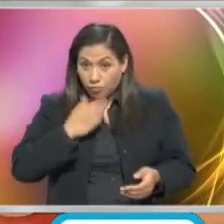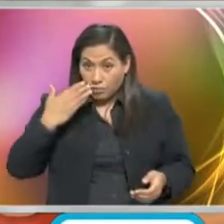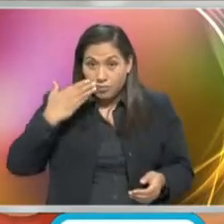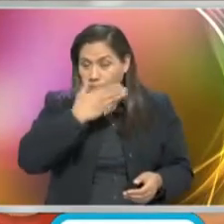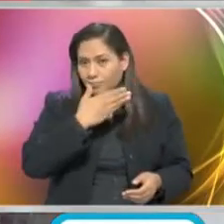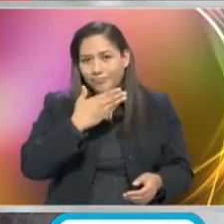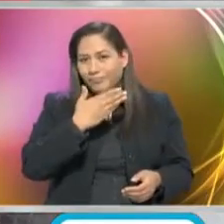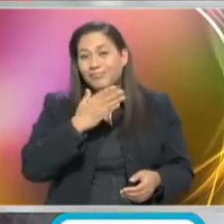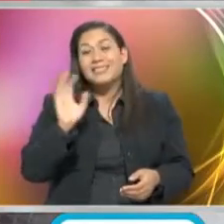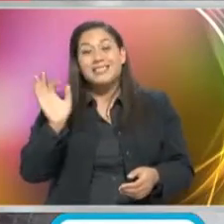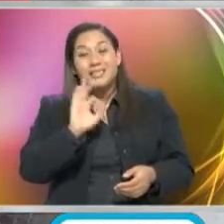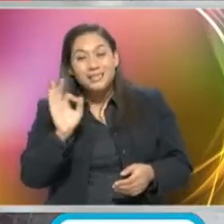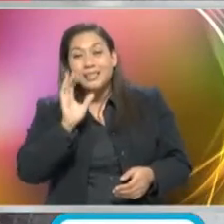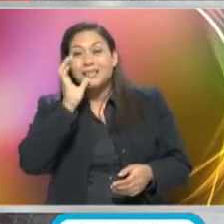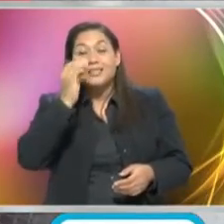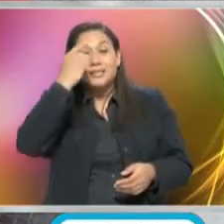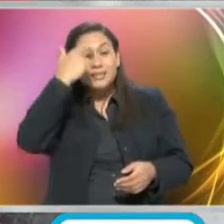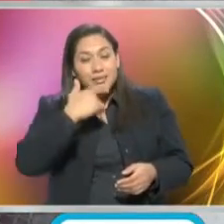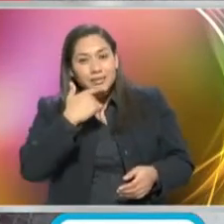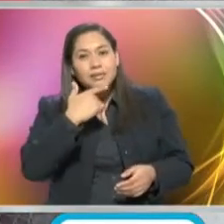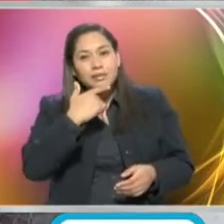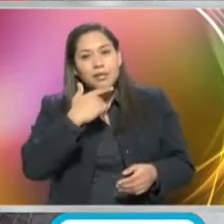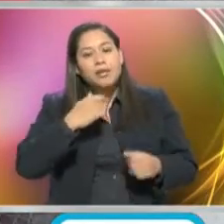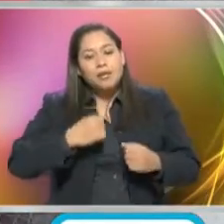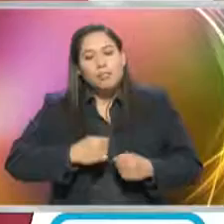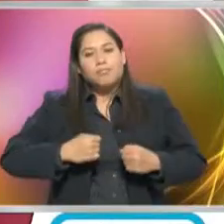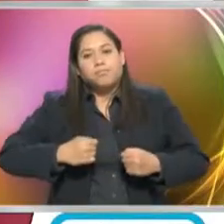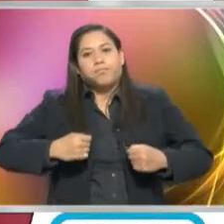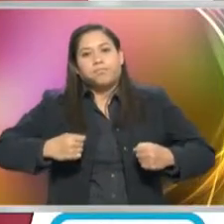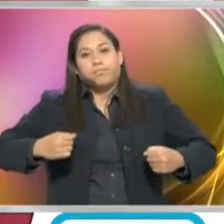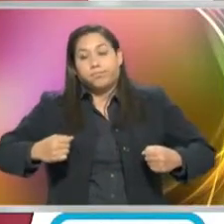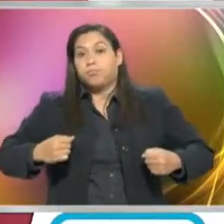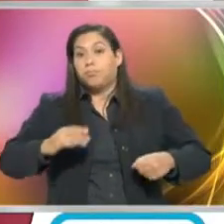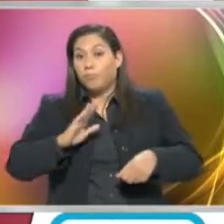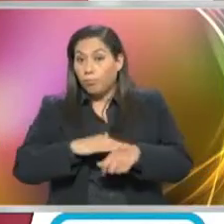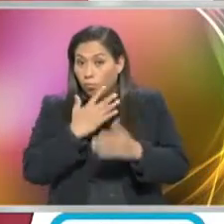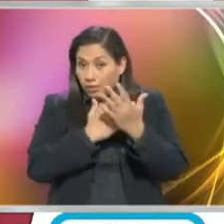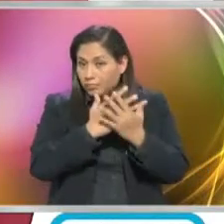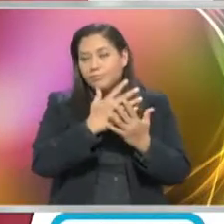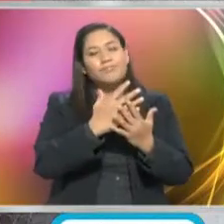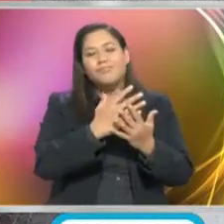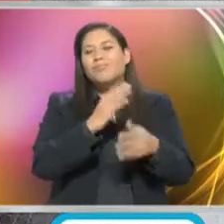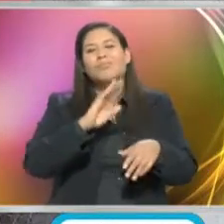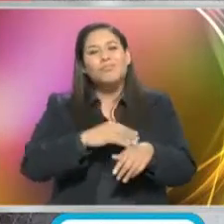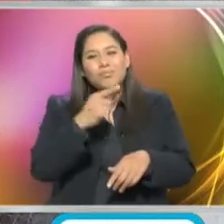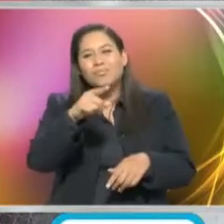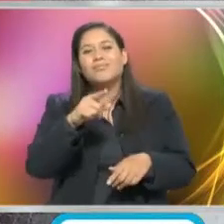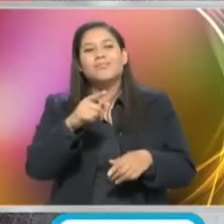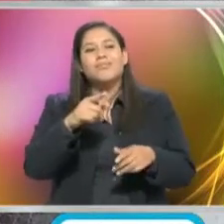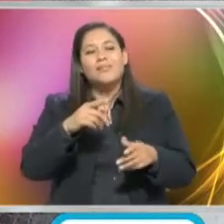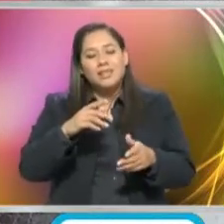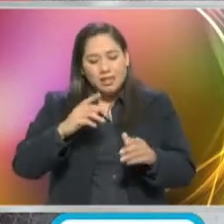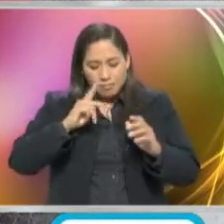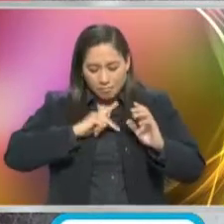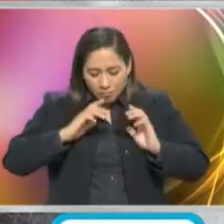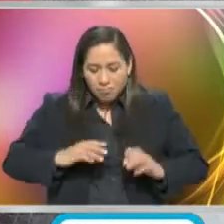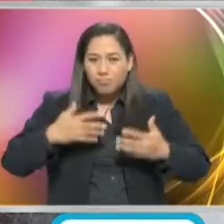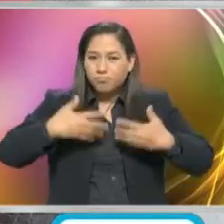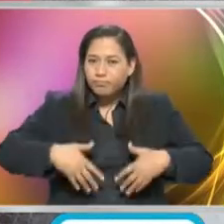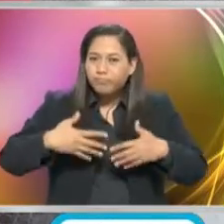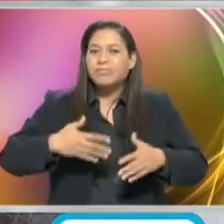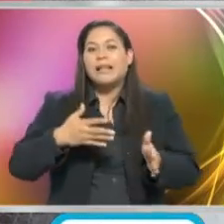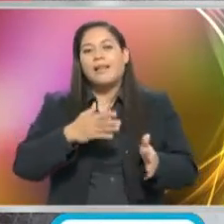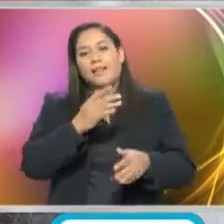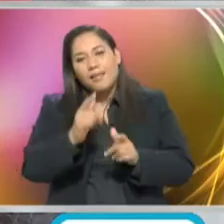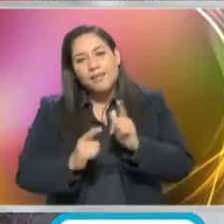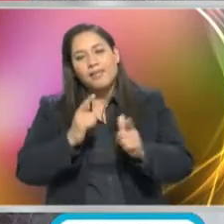y probablemente la cena te está haciendo engordar, pero no por el exceso, por todo este Sino por proceso el proceso. depurativo, de metabolismo, de